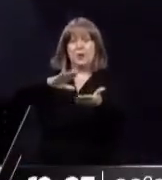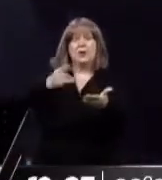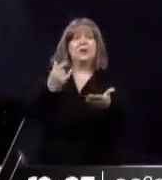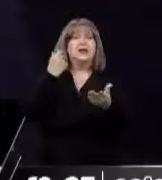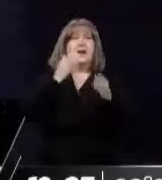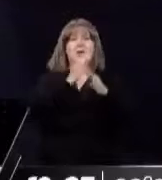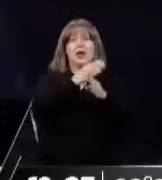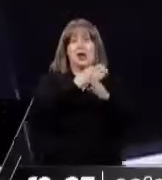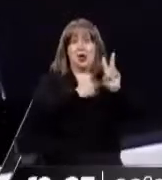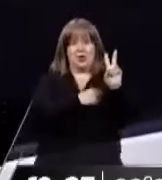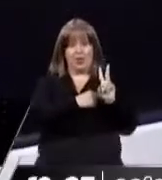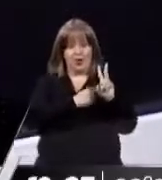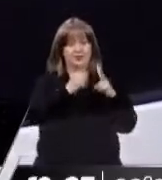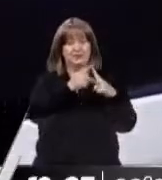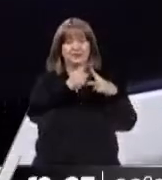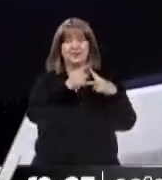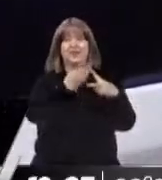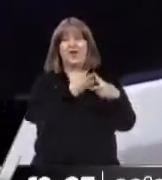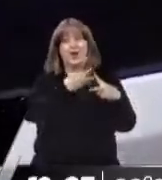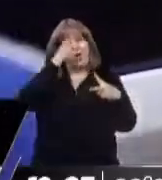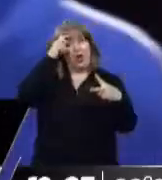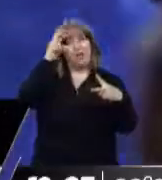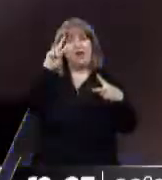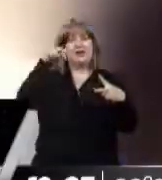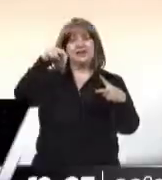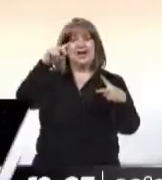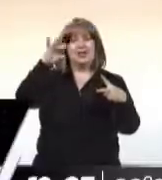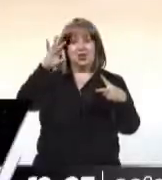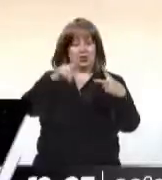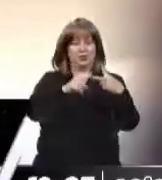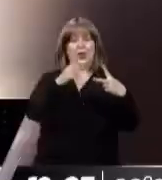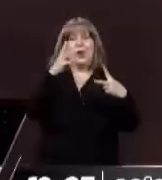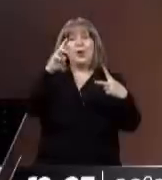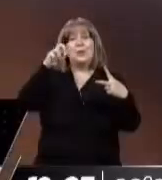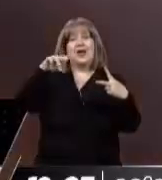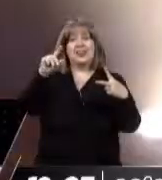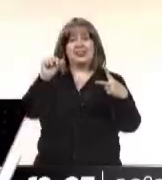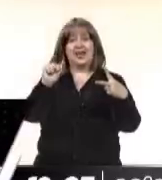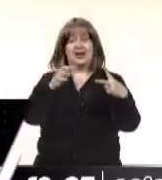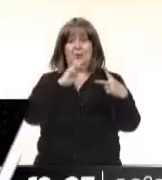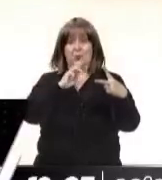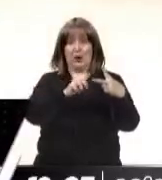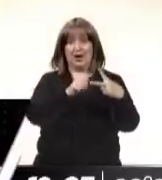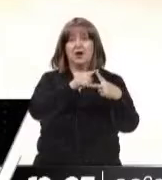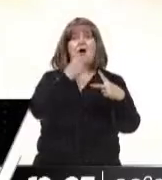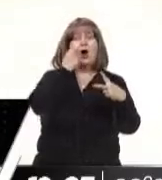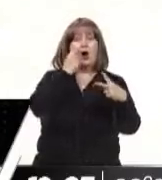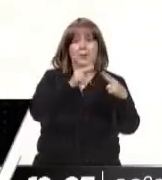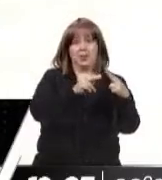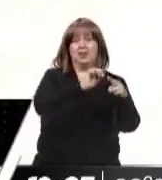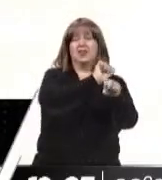es agregó en este expediente que hubo un importante análisis en de los aparatos